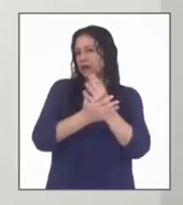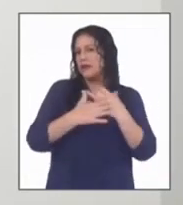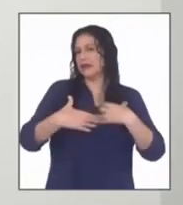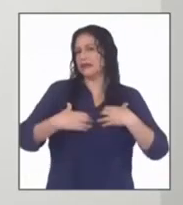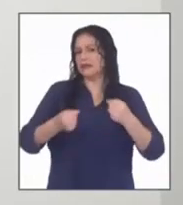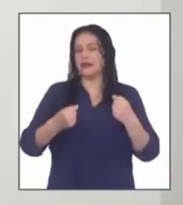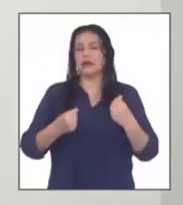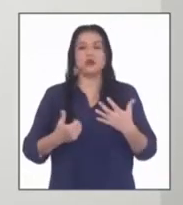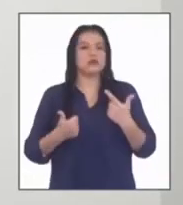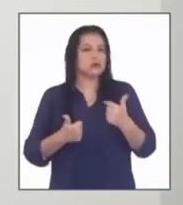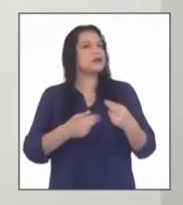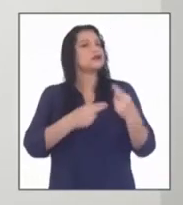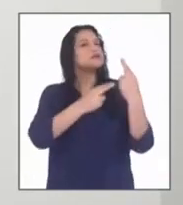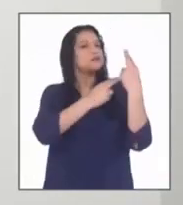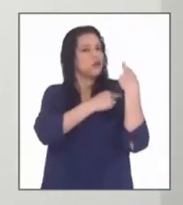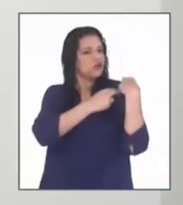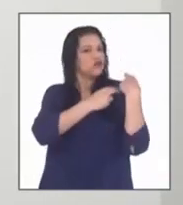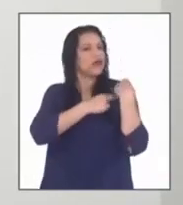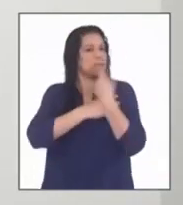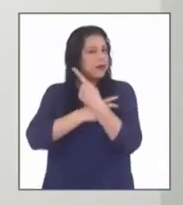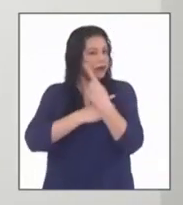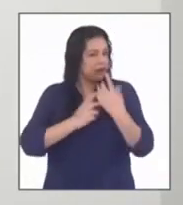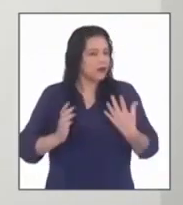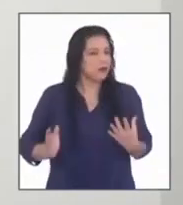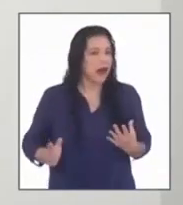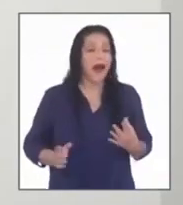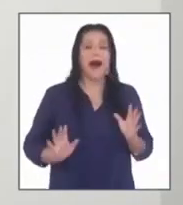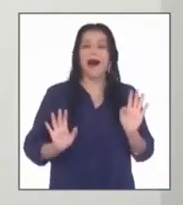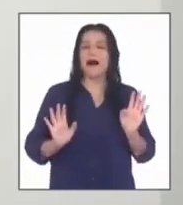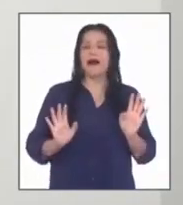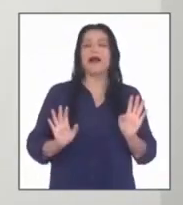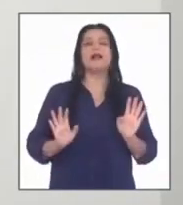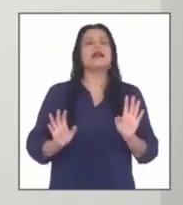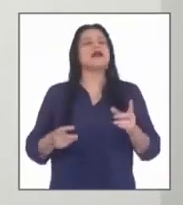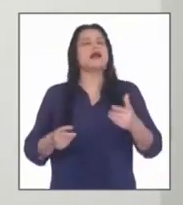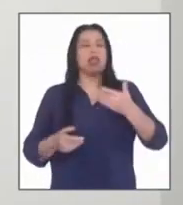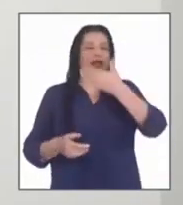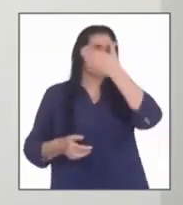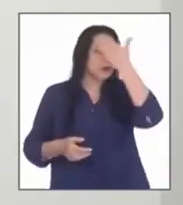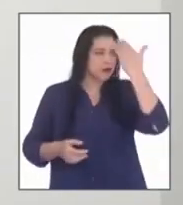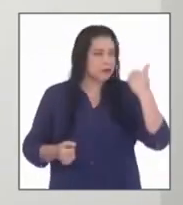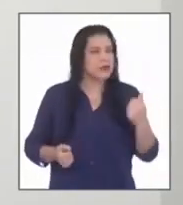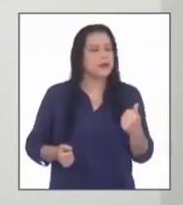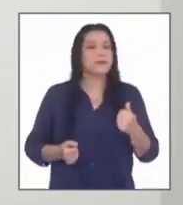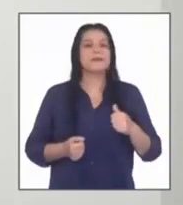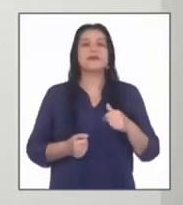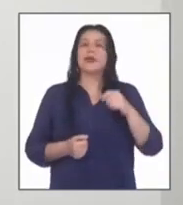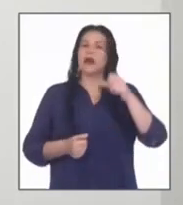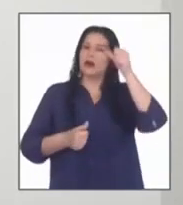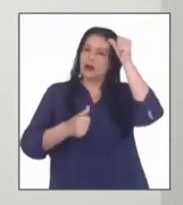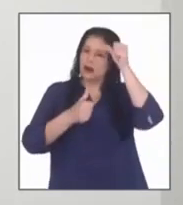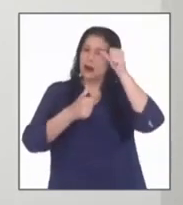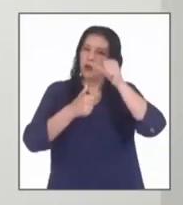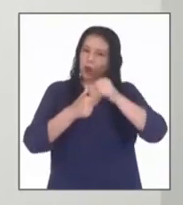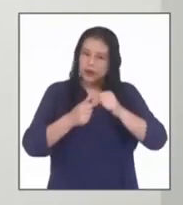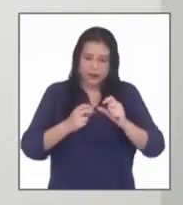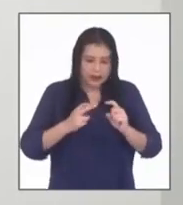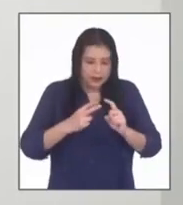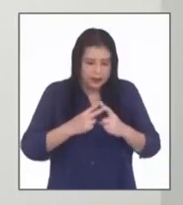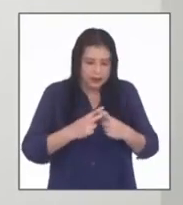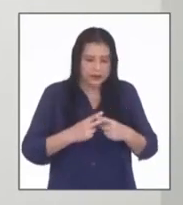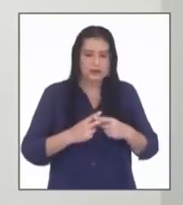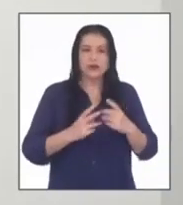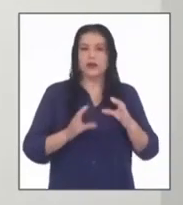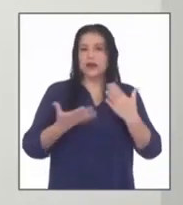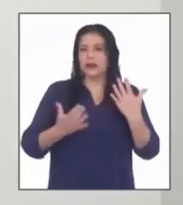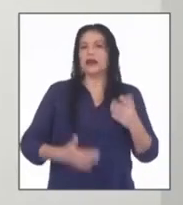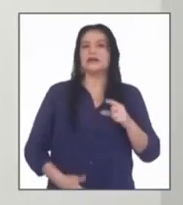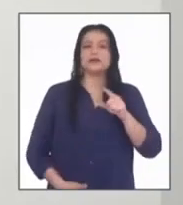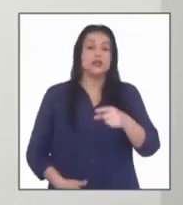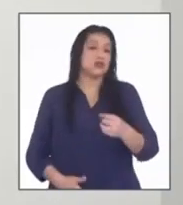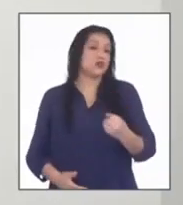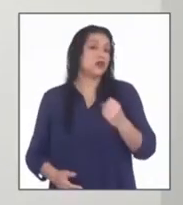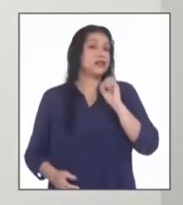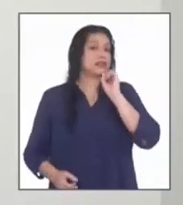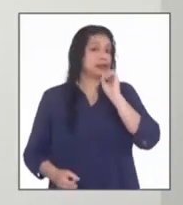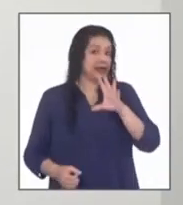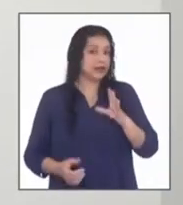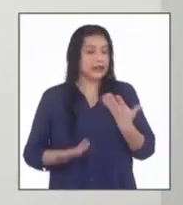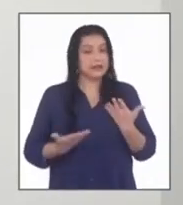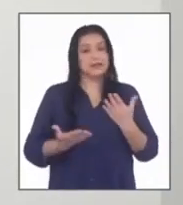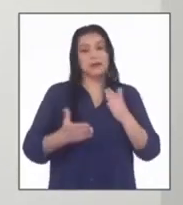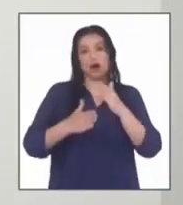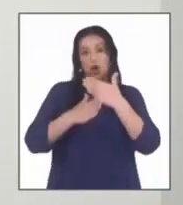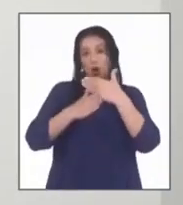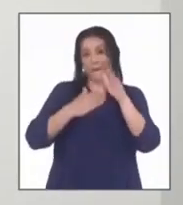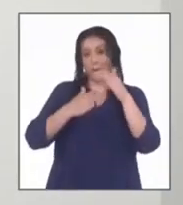salud de manera responsable. Por poco me olvido. ¿Se acuerdan de que al inicio del programa les dije que les iba